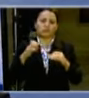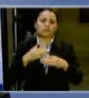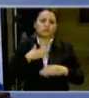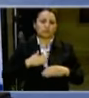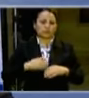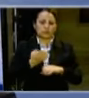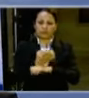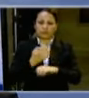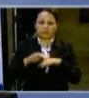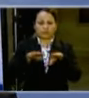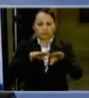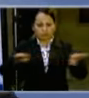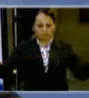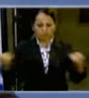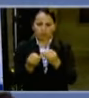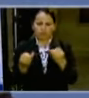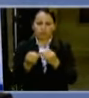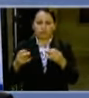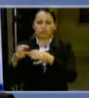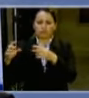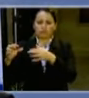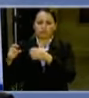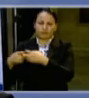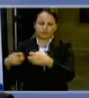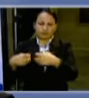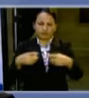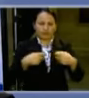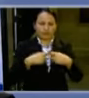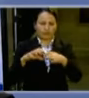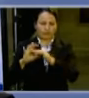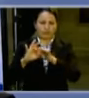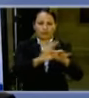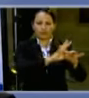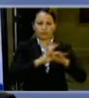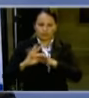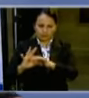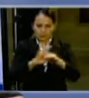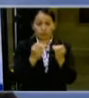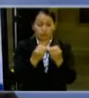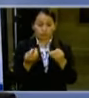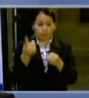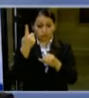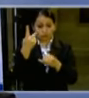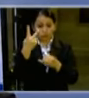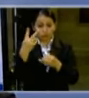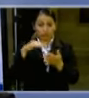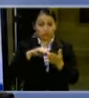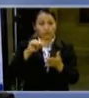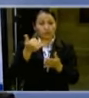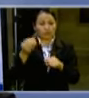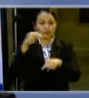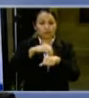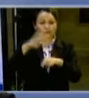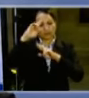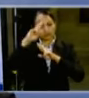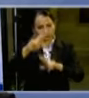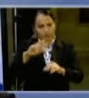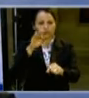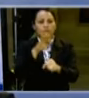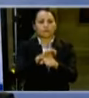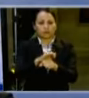Estados, la cooperación internacional para el desarrollo, y esta es la novedad del 2011 en política exterior: el respeto, la protección